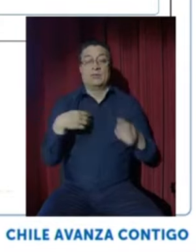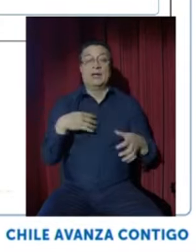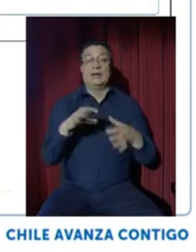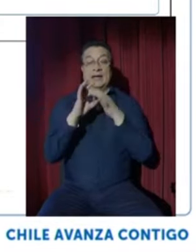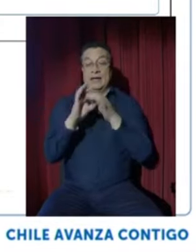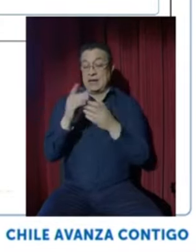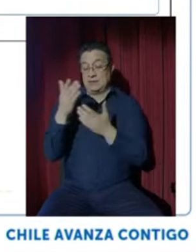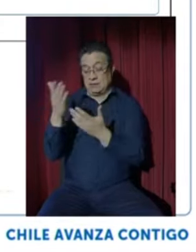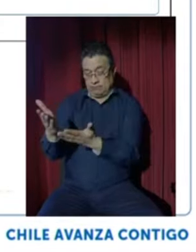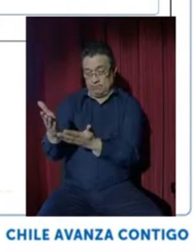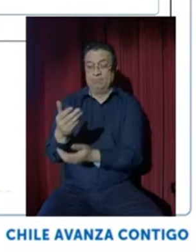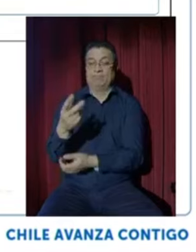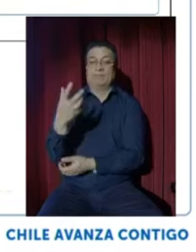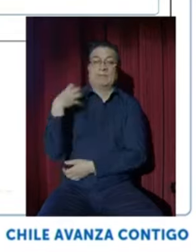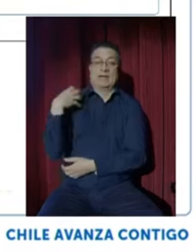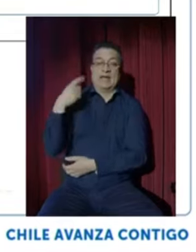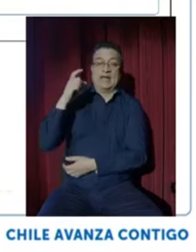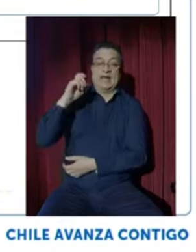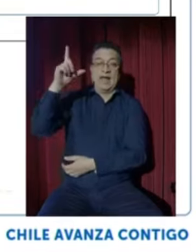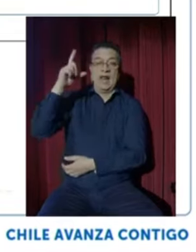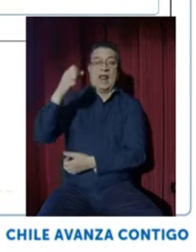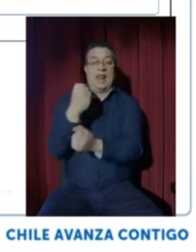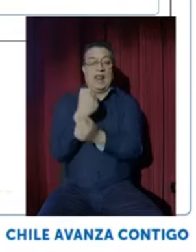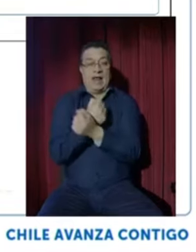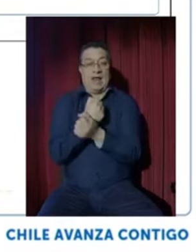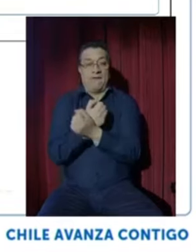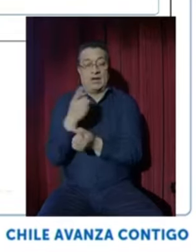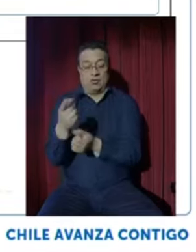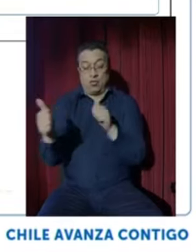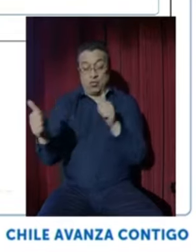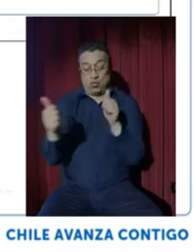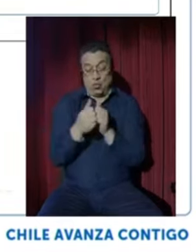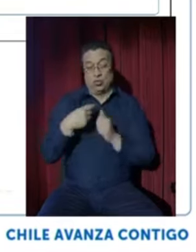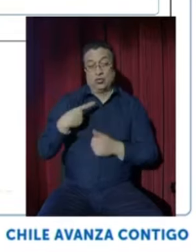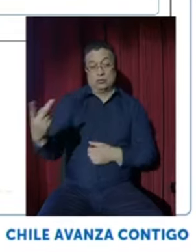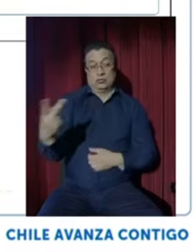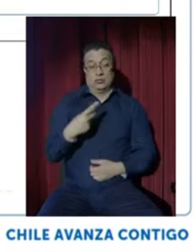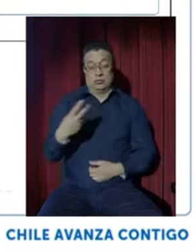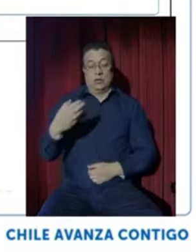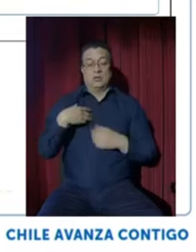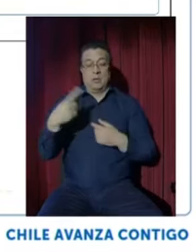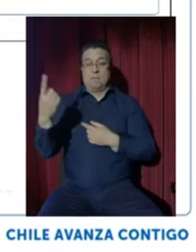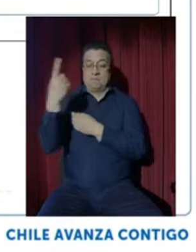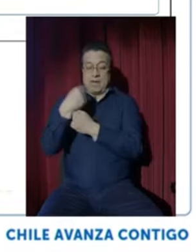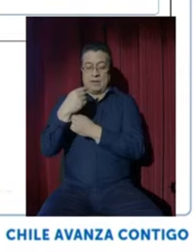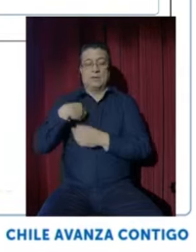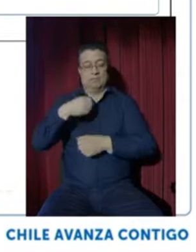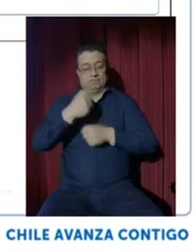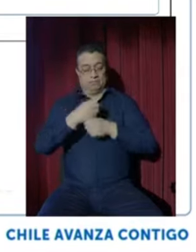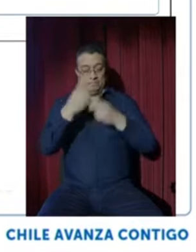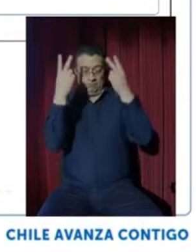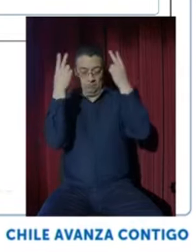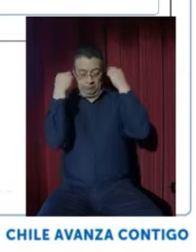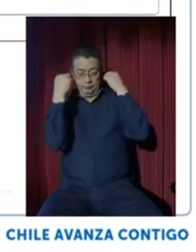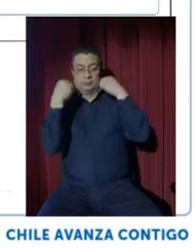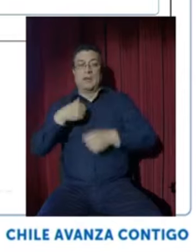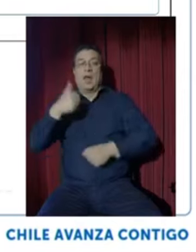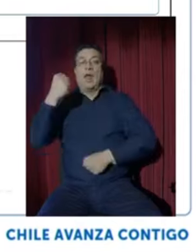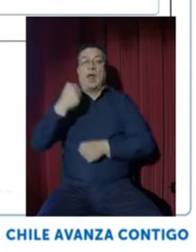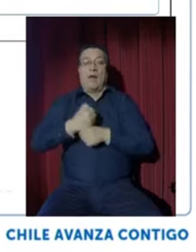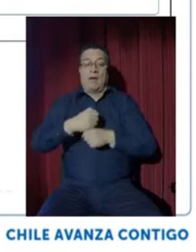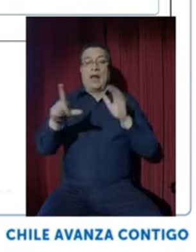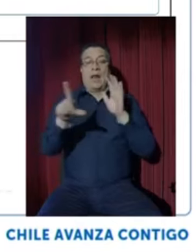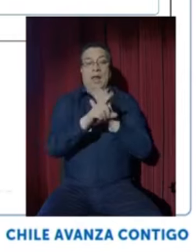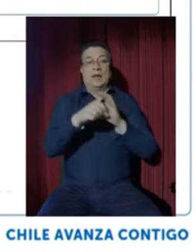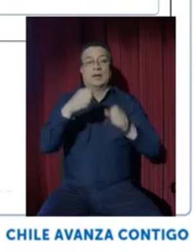general de carabineros porque en conjunto con carabineros estamos mandatos para hacer el cumplimiento de esta ley y estamos trabajando